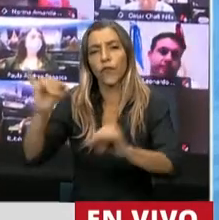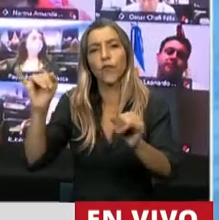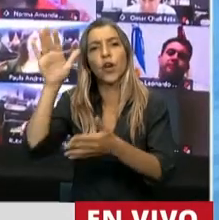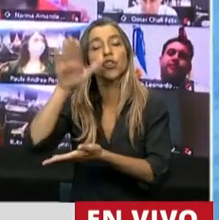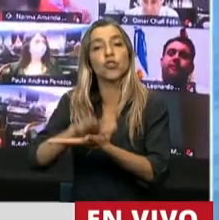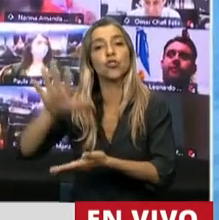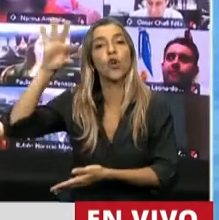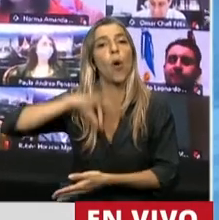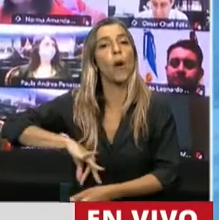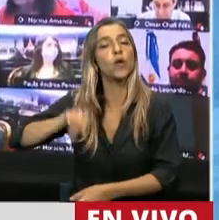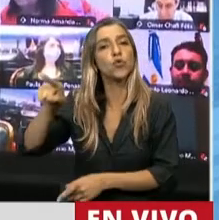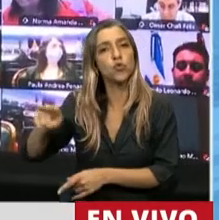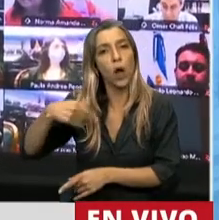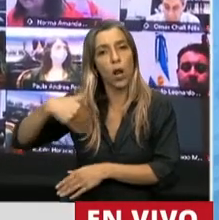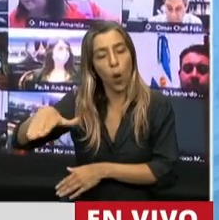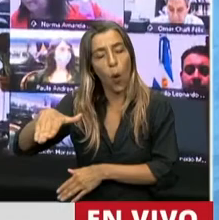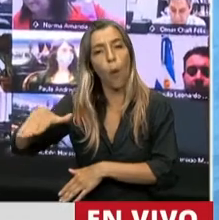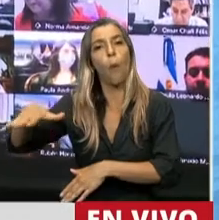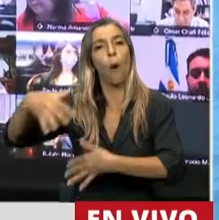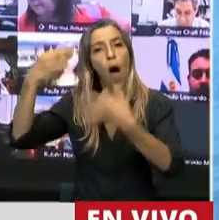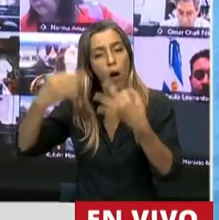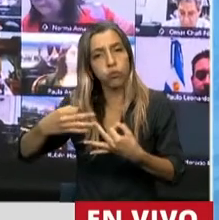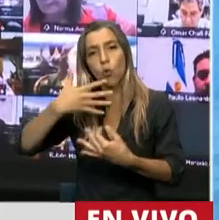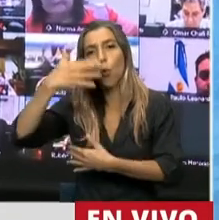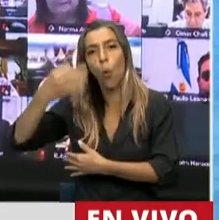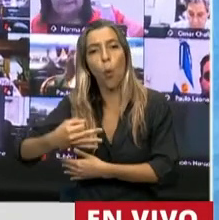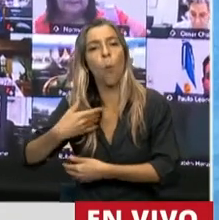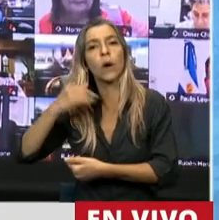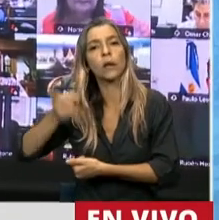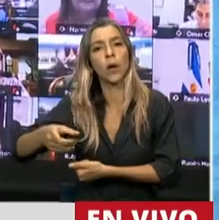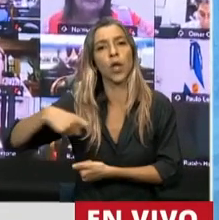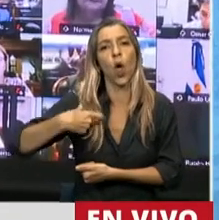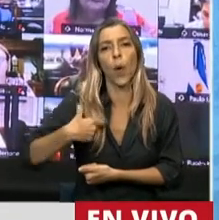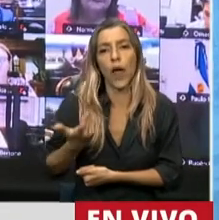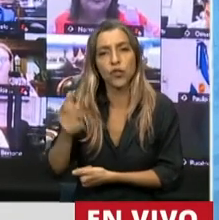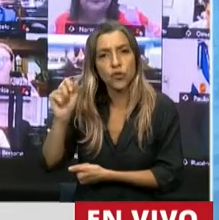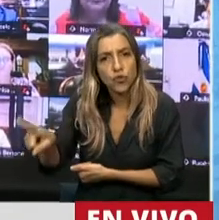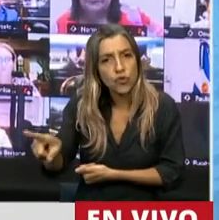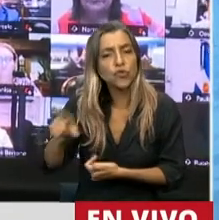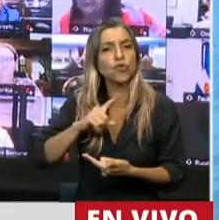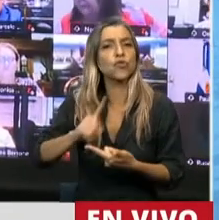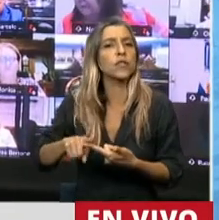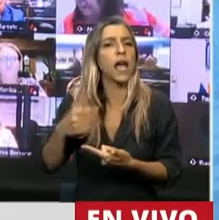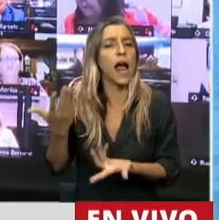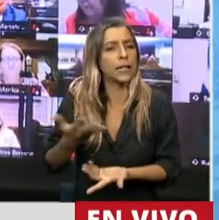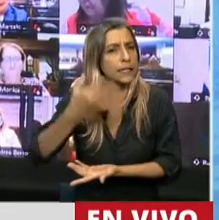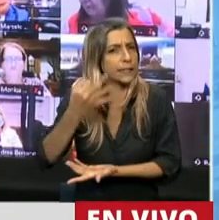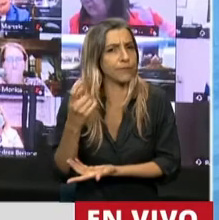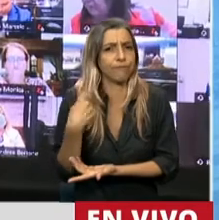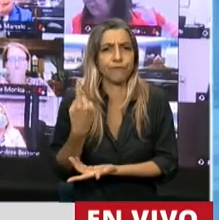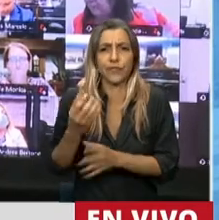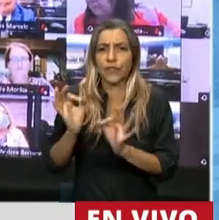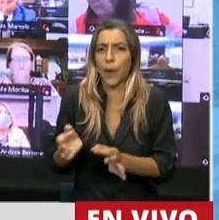de los haberes militares, se hace referencia a la obra social de los uniformados y realmente venimos de un proceso de